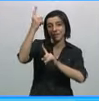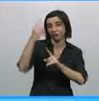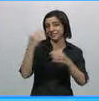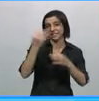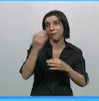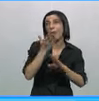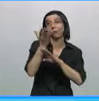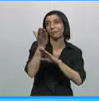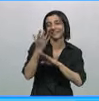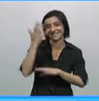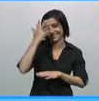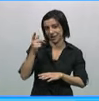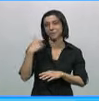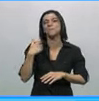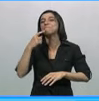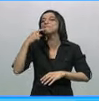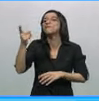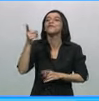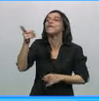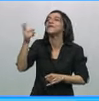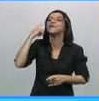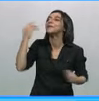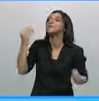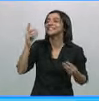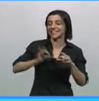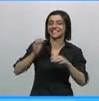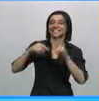ves vos en el año 2016?